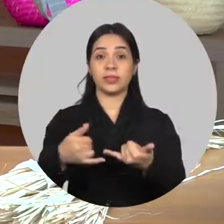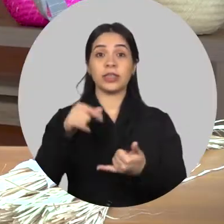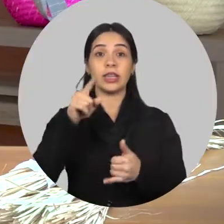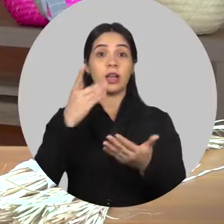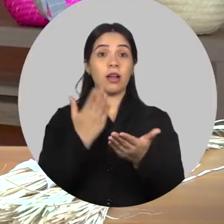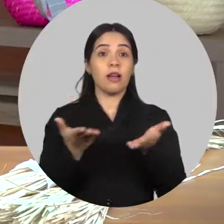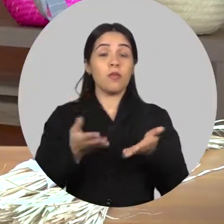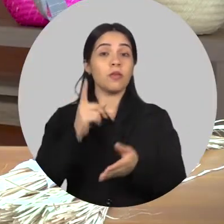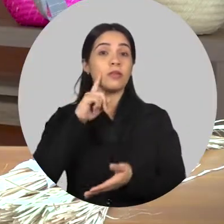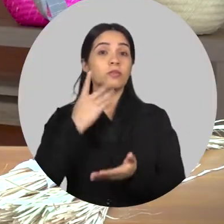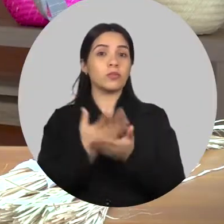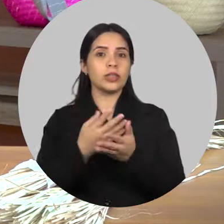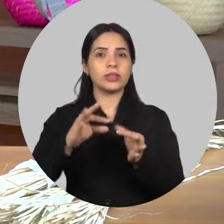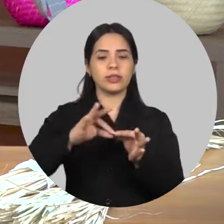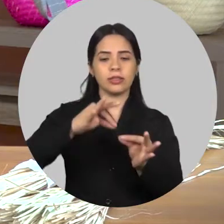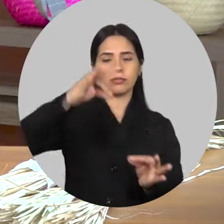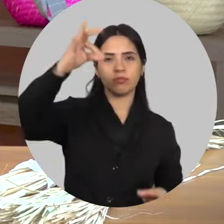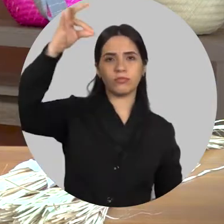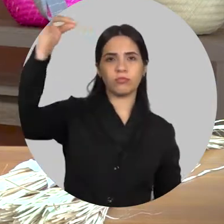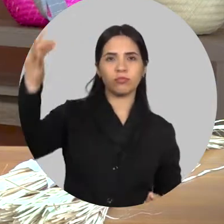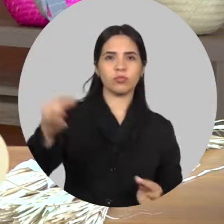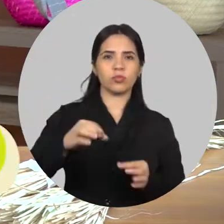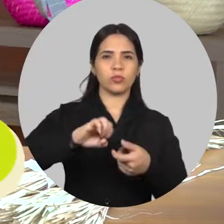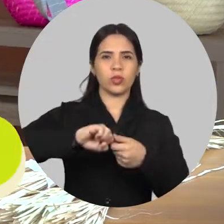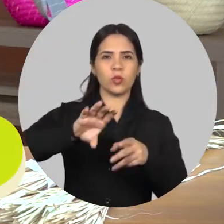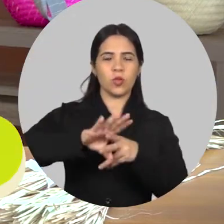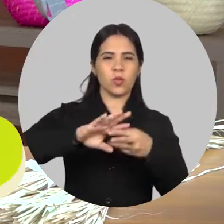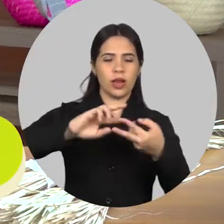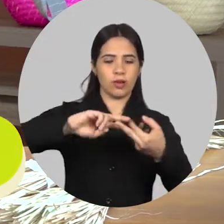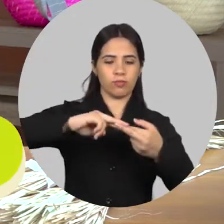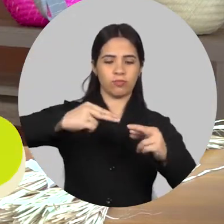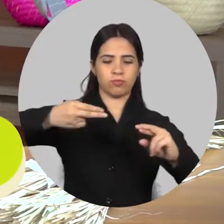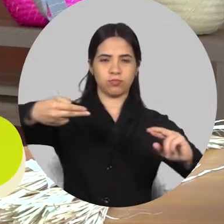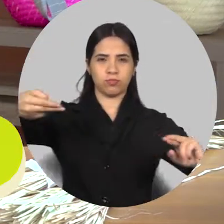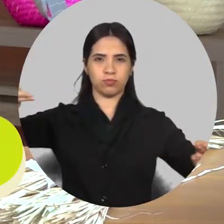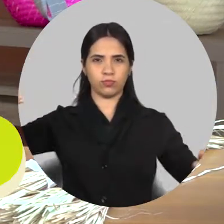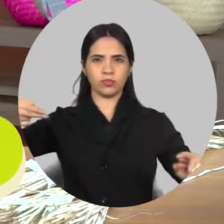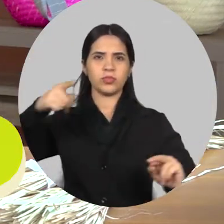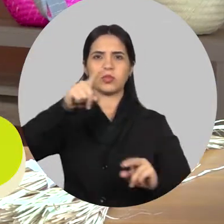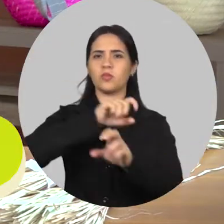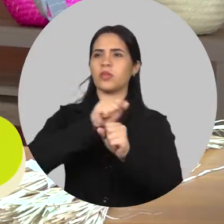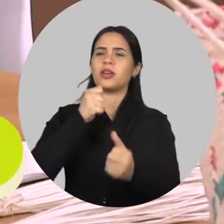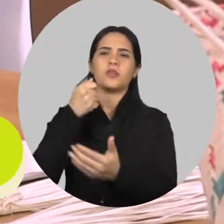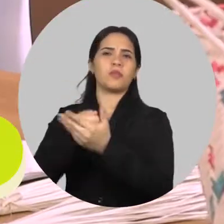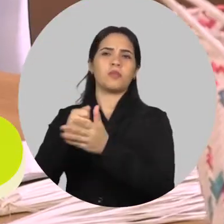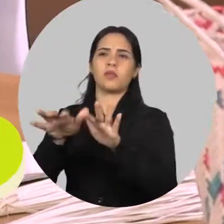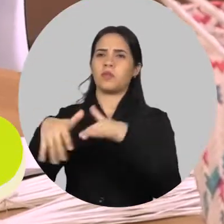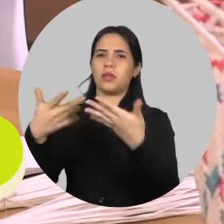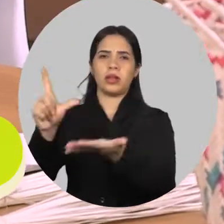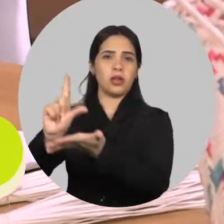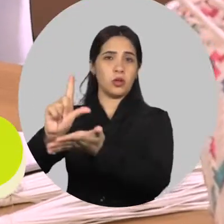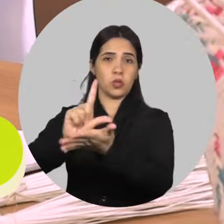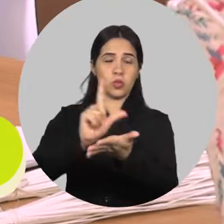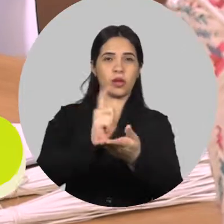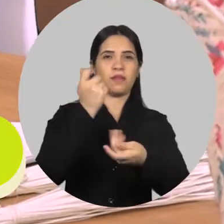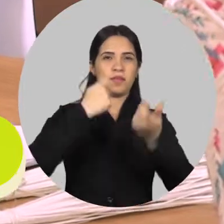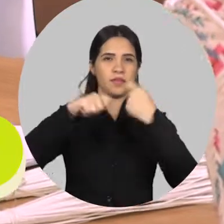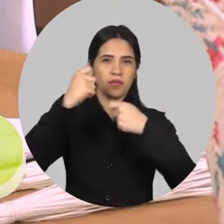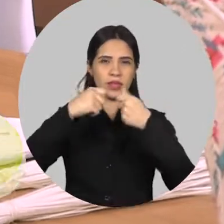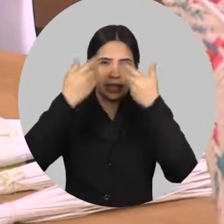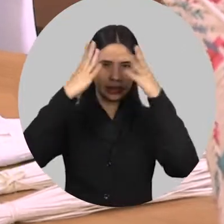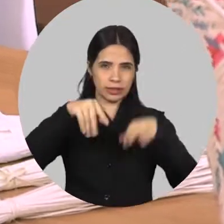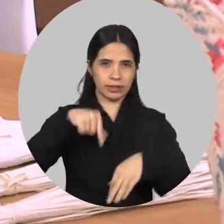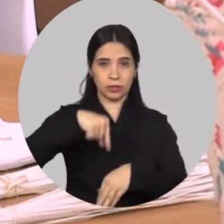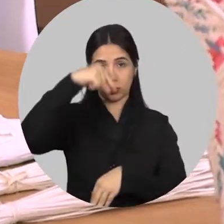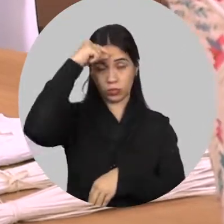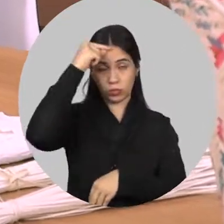Esta sería la cuerda que conseguí en diferentes puntos del país, que serían locales de artesanía. Esta es una cuerda de carandá,